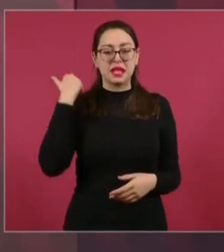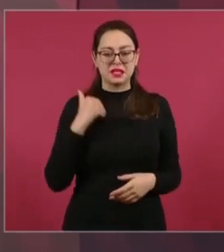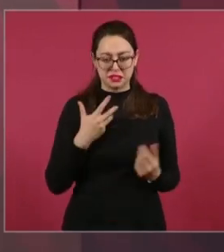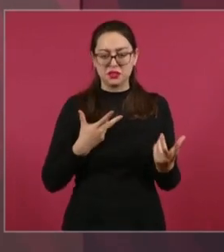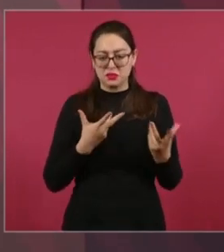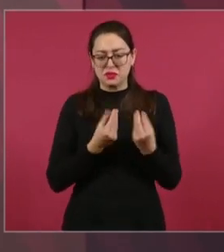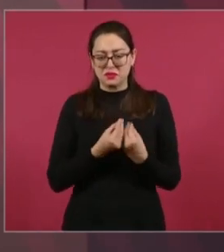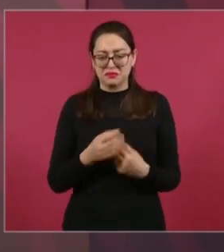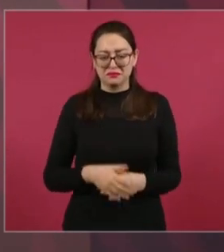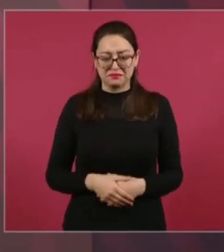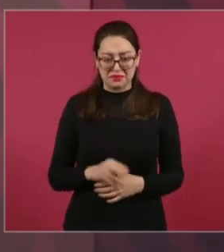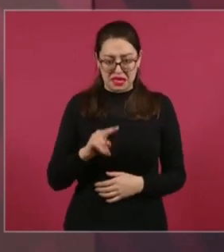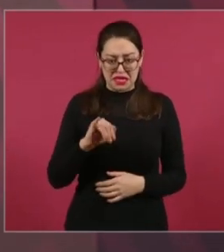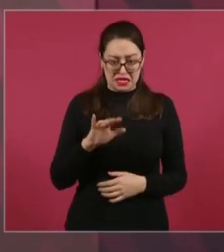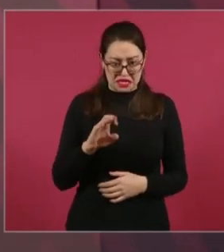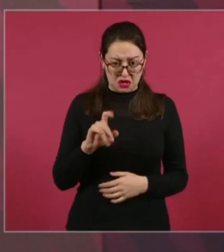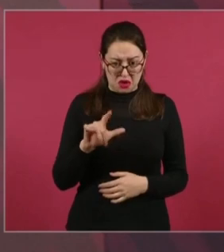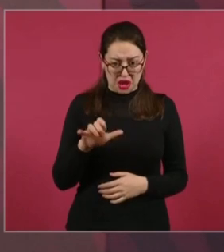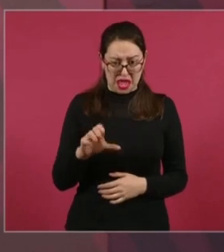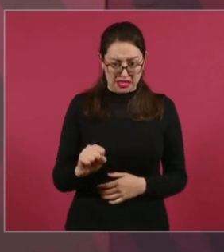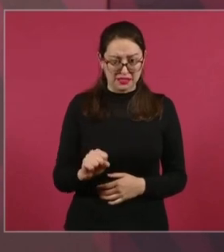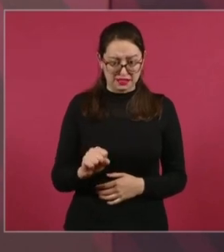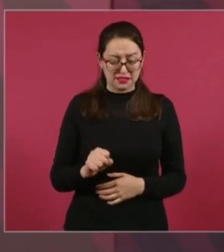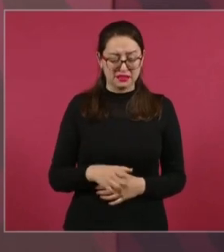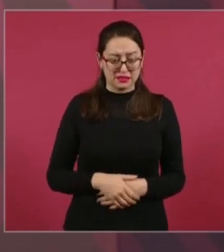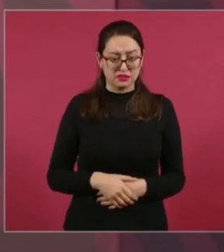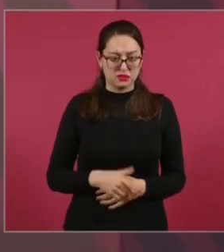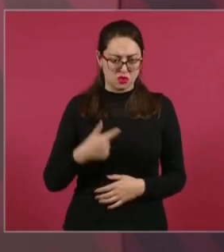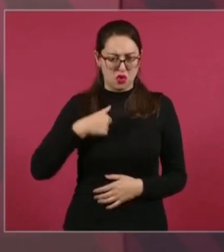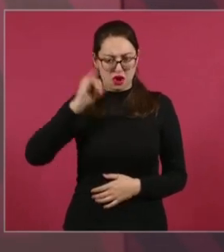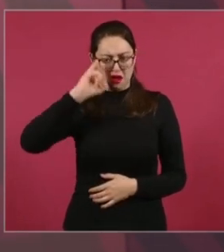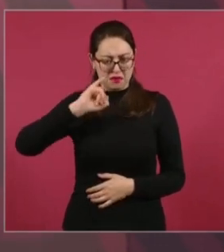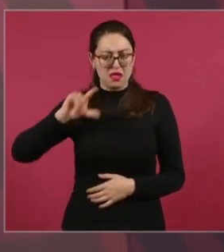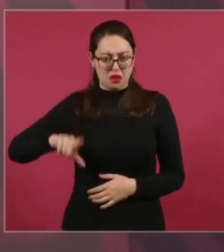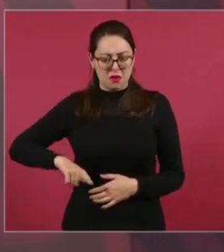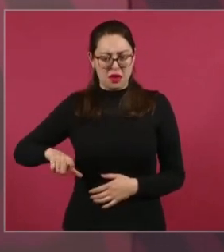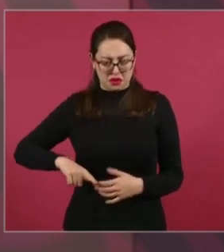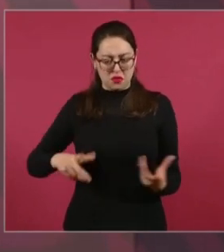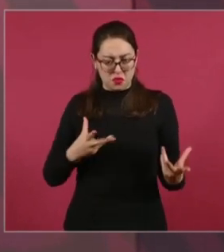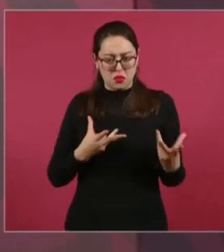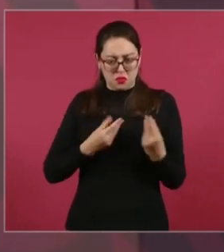cuando fui jefe de gobierno y después también estuvo un tiempo.